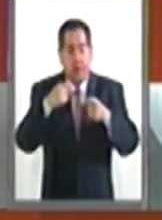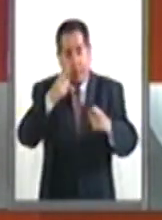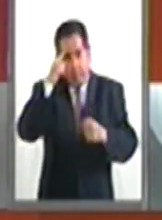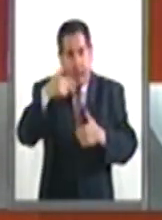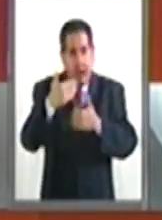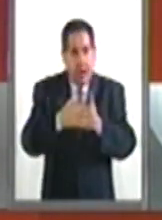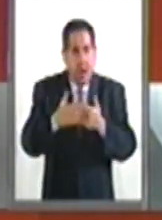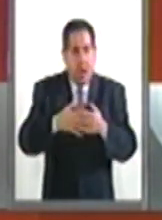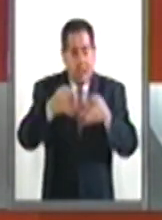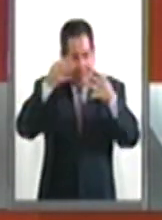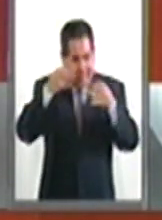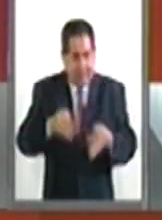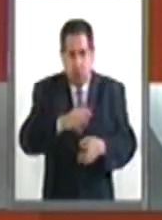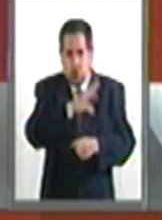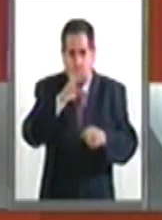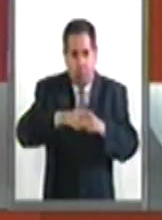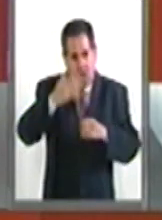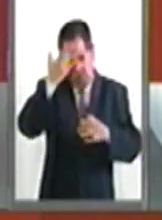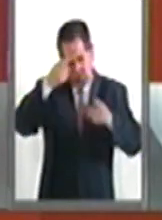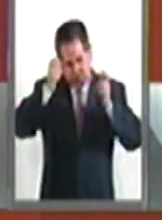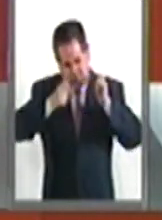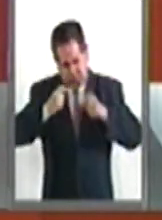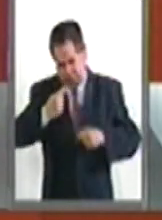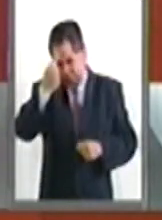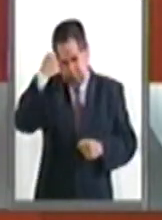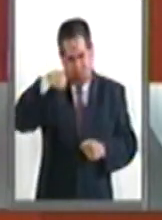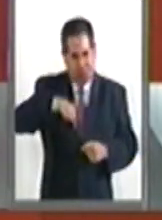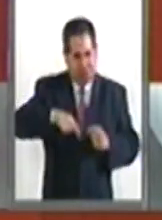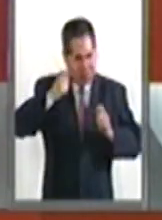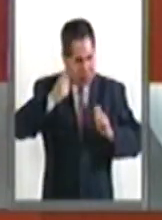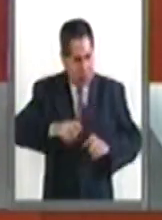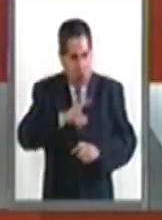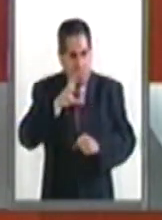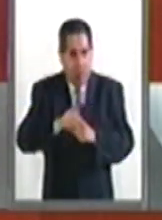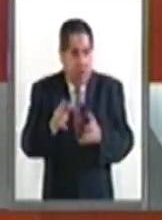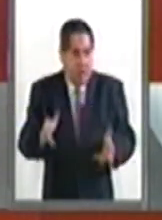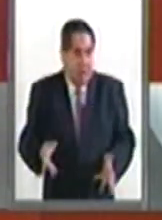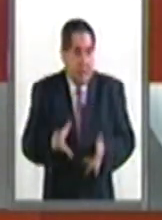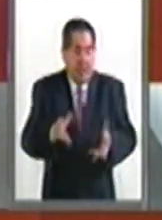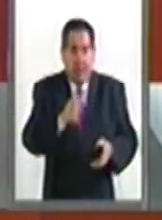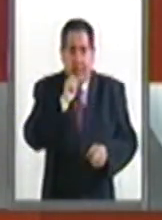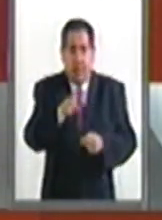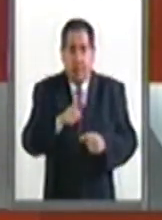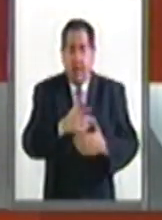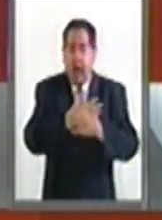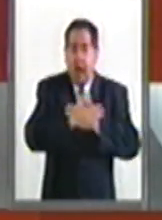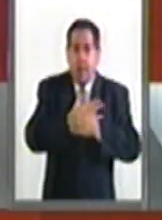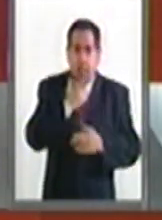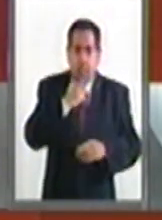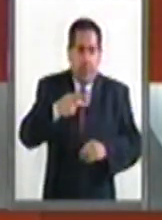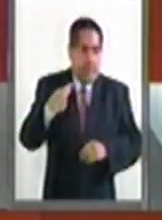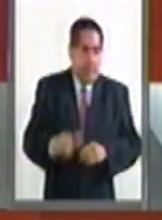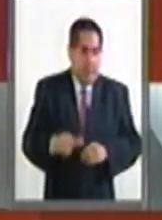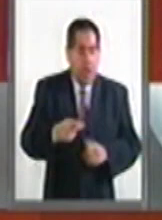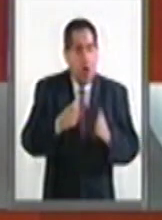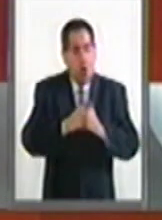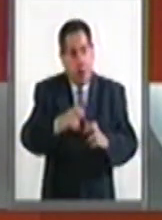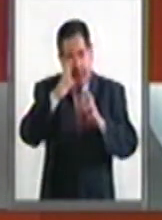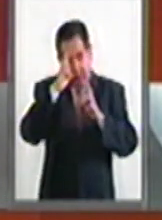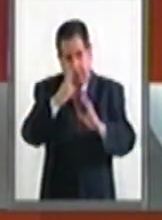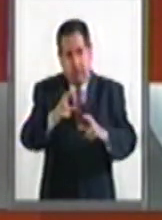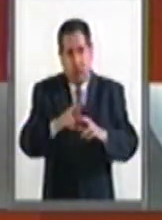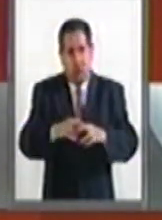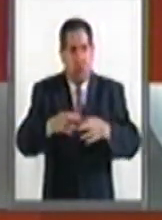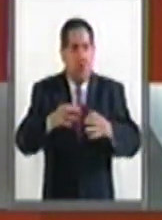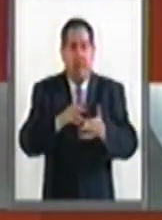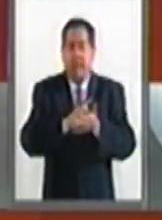desarrollar armónicamente todas las facultades del ser humano y fomentará a la vez el amor a la patria, el respeto y la